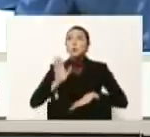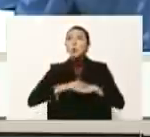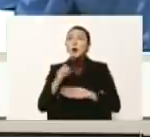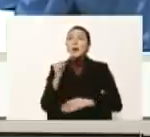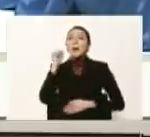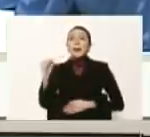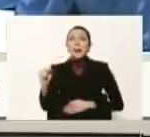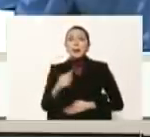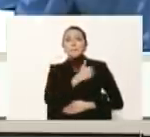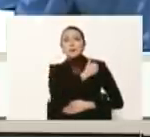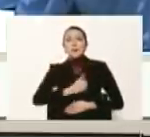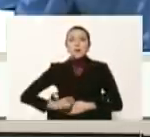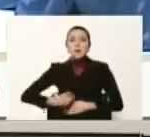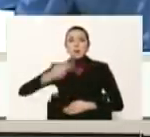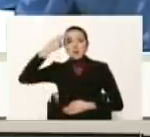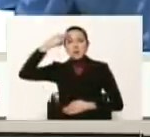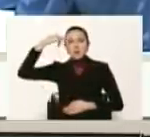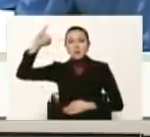joven presidente de Haití,